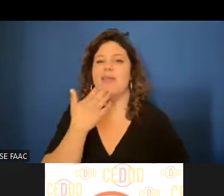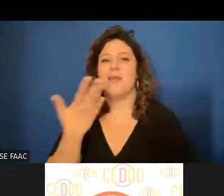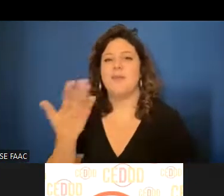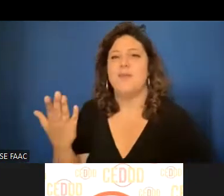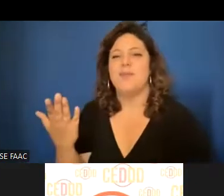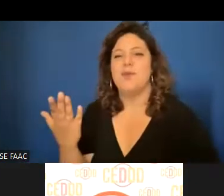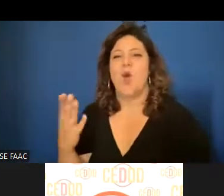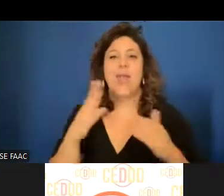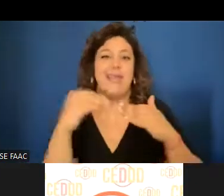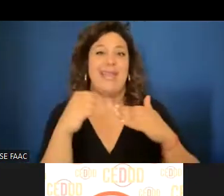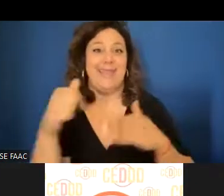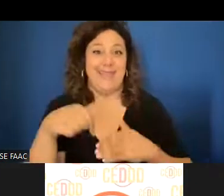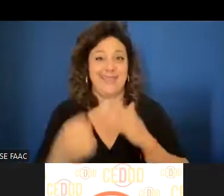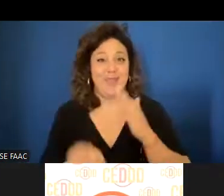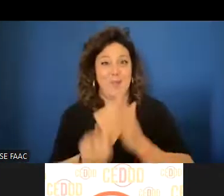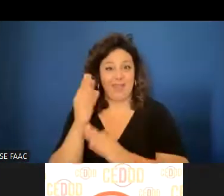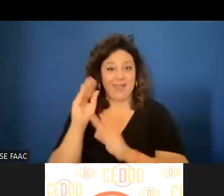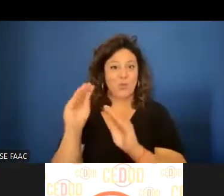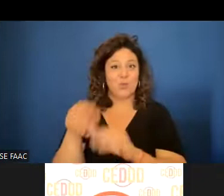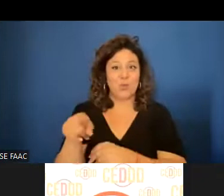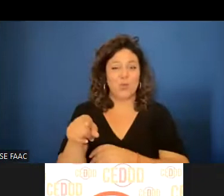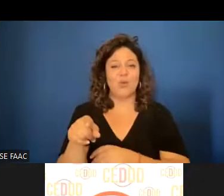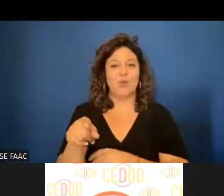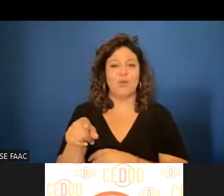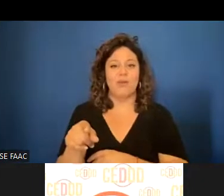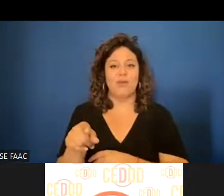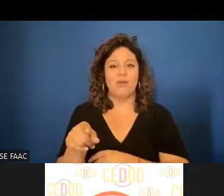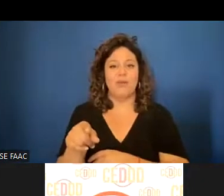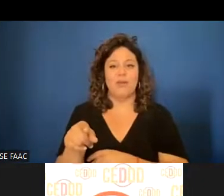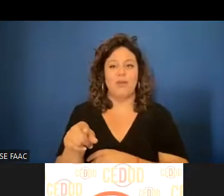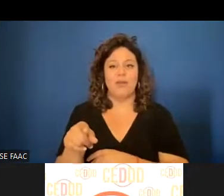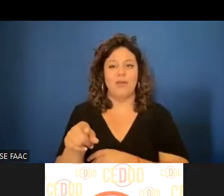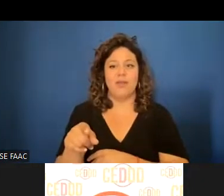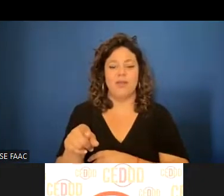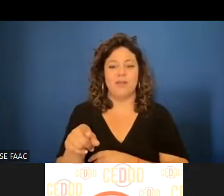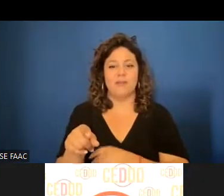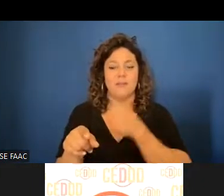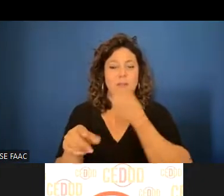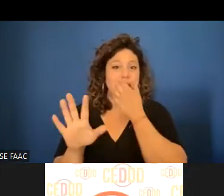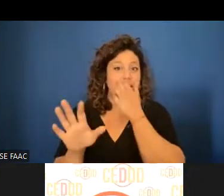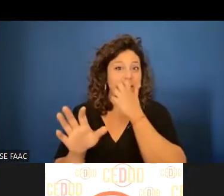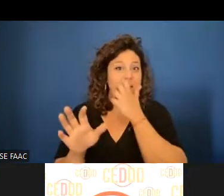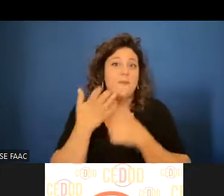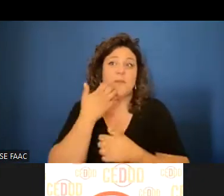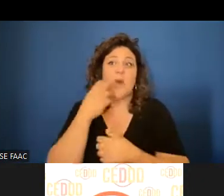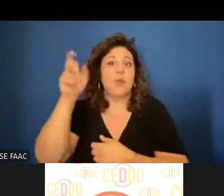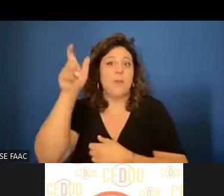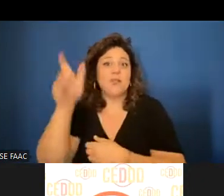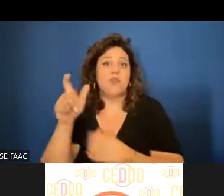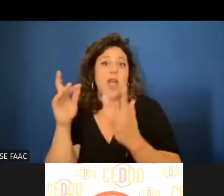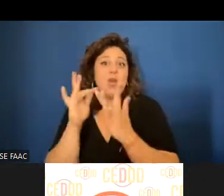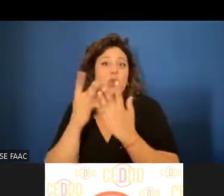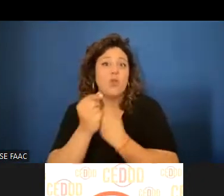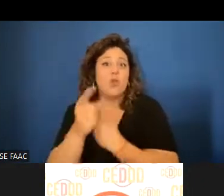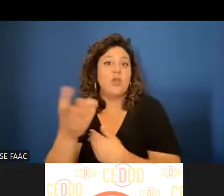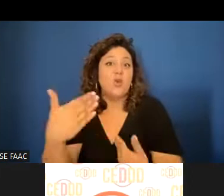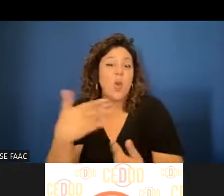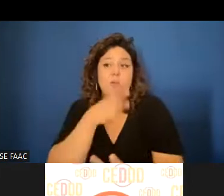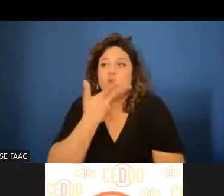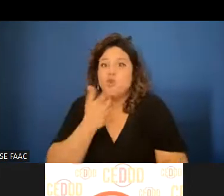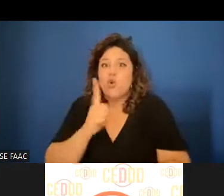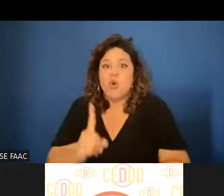este sectorial jurídico CET, tiene como misión, ¿no? Pues digamos, posibilitar más ese conocimiento